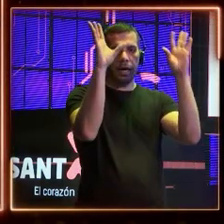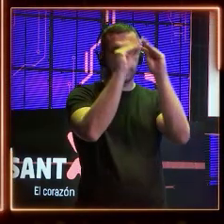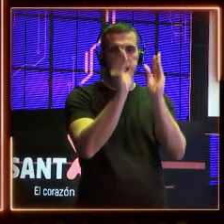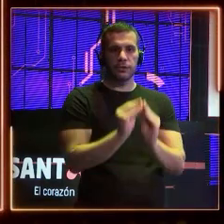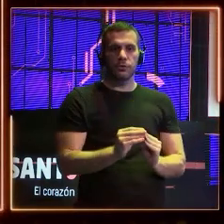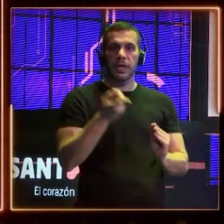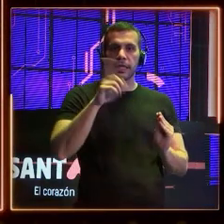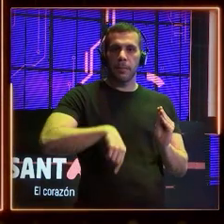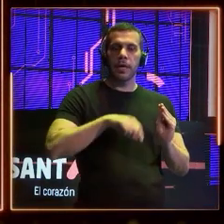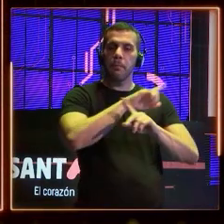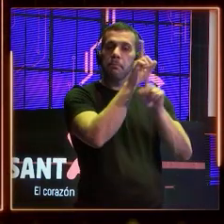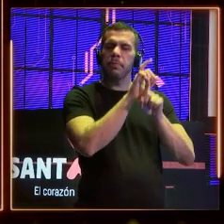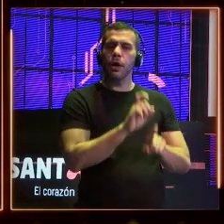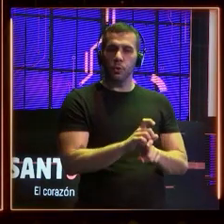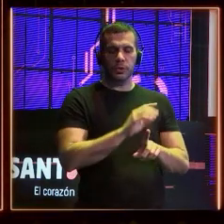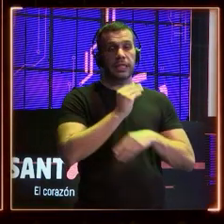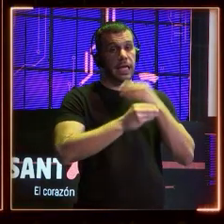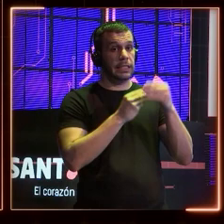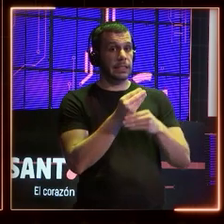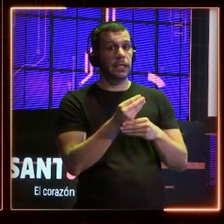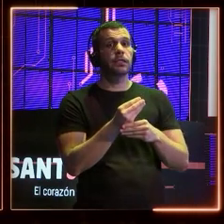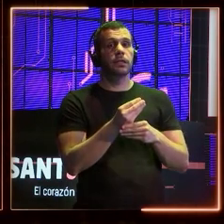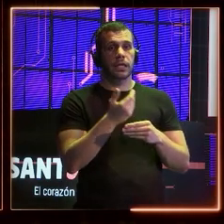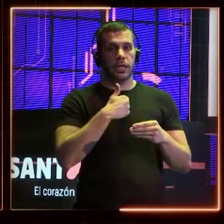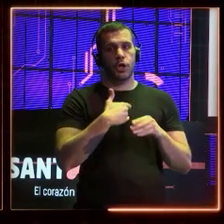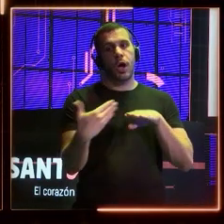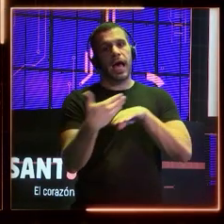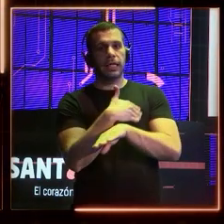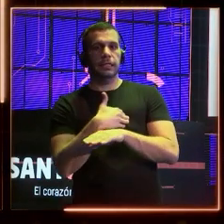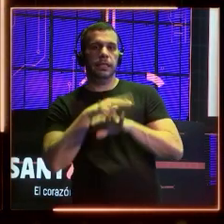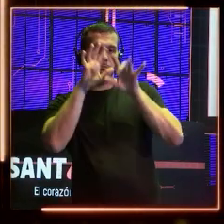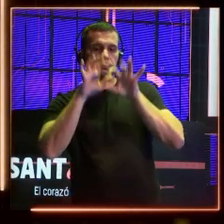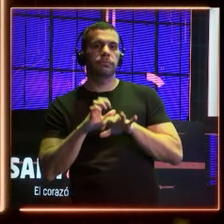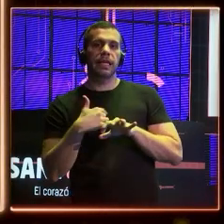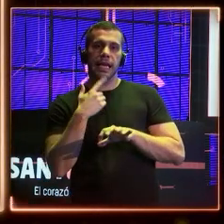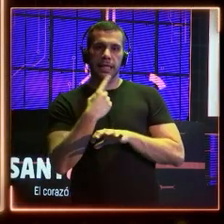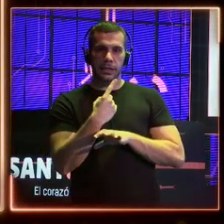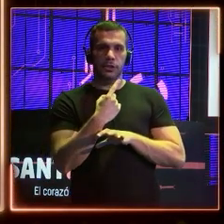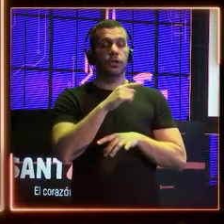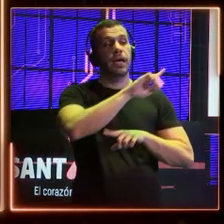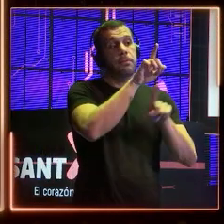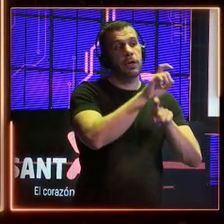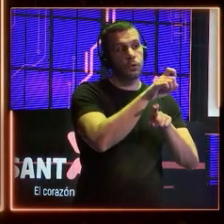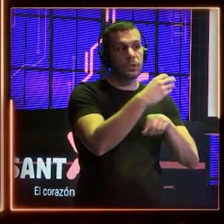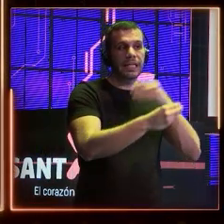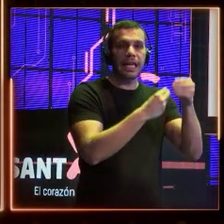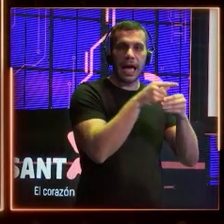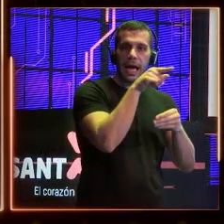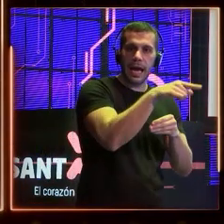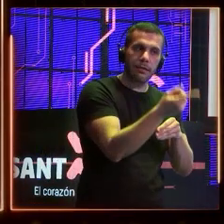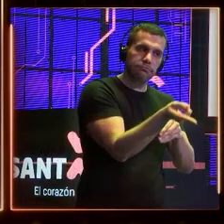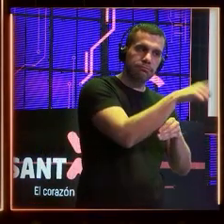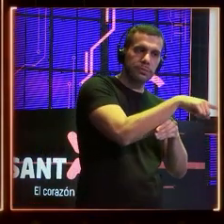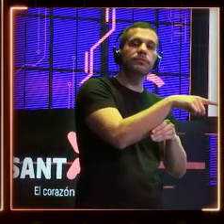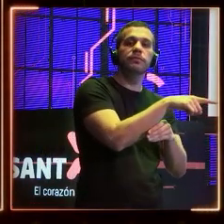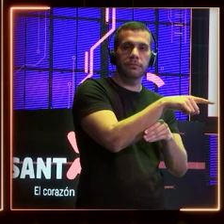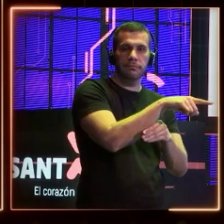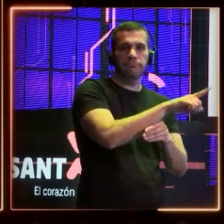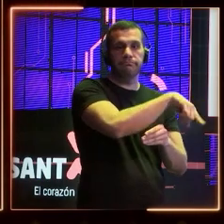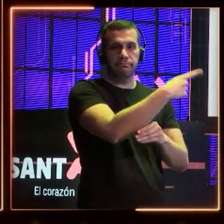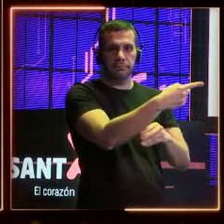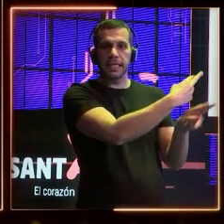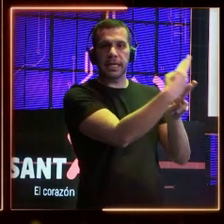hacer preguntas que yo pueda haberle dicho a la Inteligencia artificial que haga Y esto no es ciencia ficción estas son capacidades que vamos a